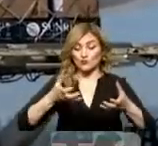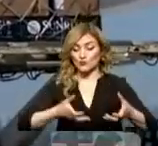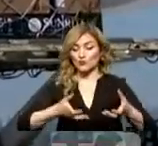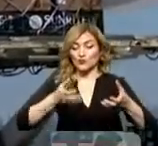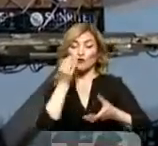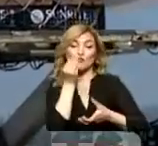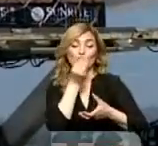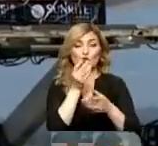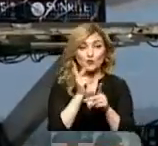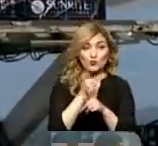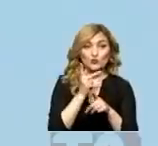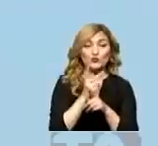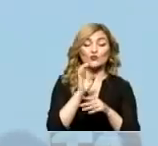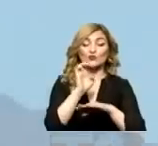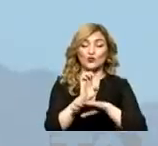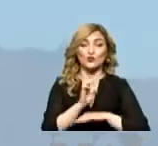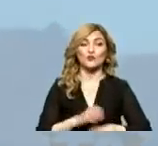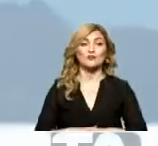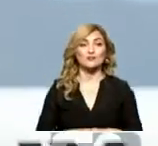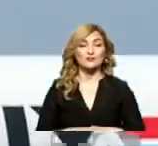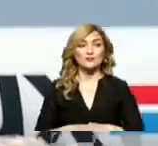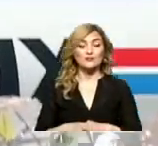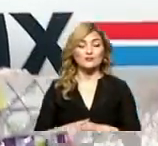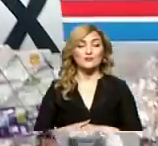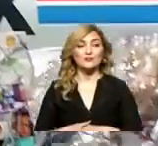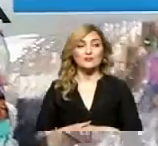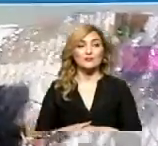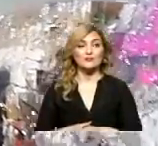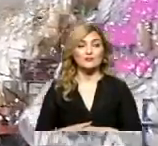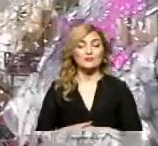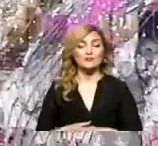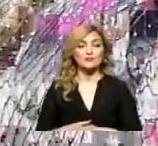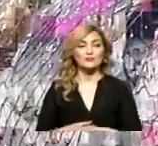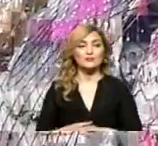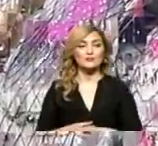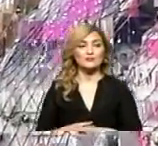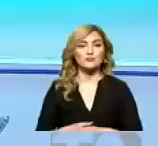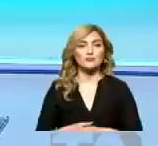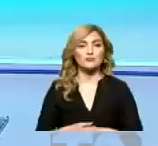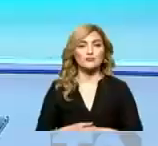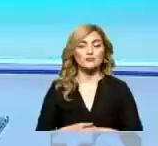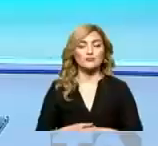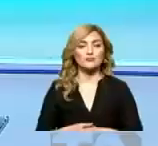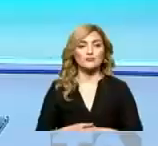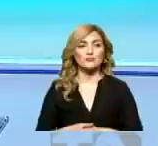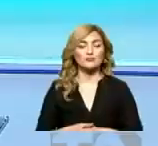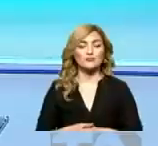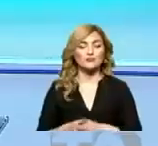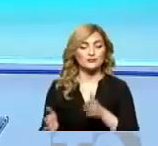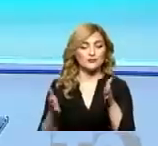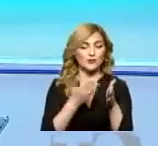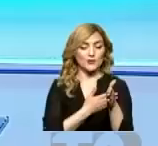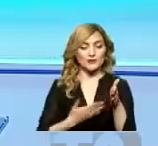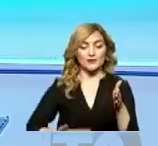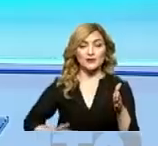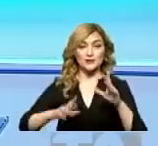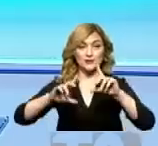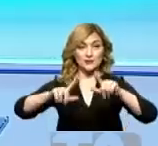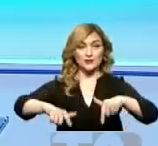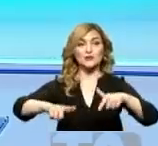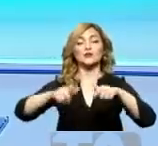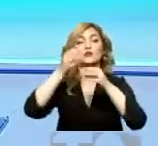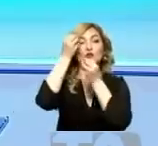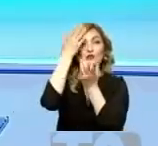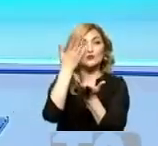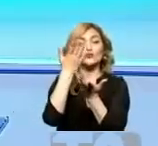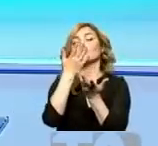flores producidas en el país. En Quito, María Gracia Costa, 24 horas. El presidente Lenín Moreno anunció hoy,